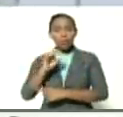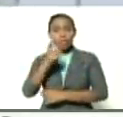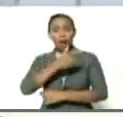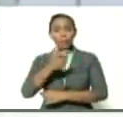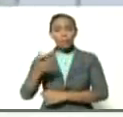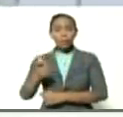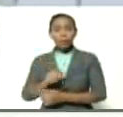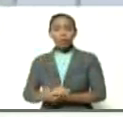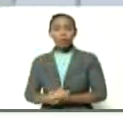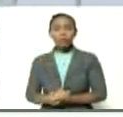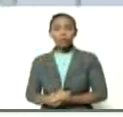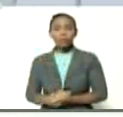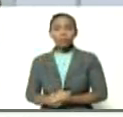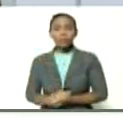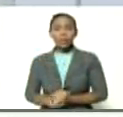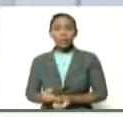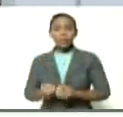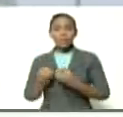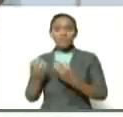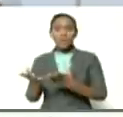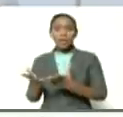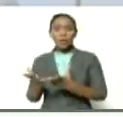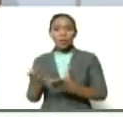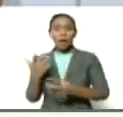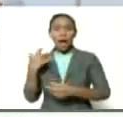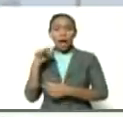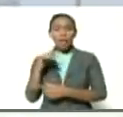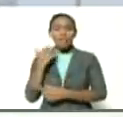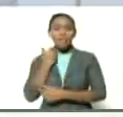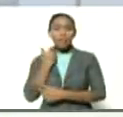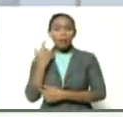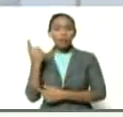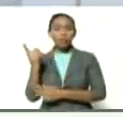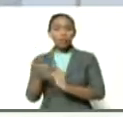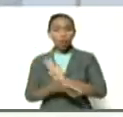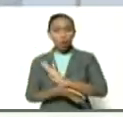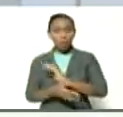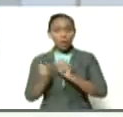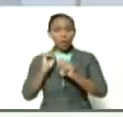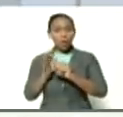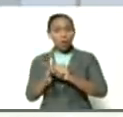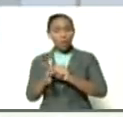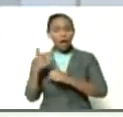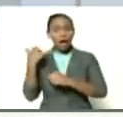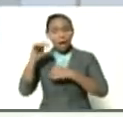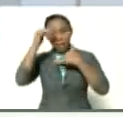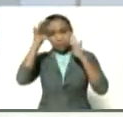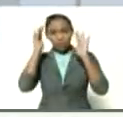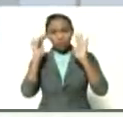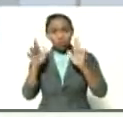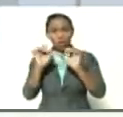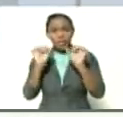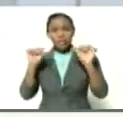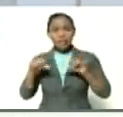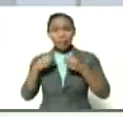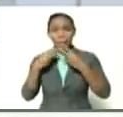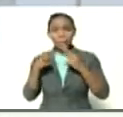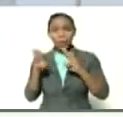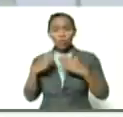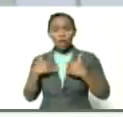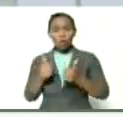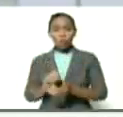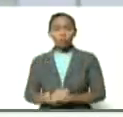personas contagiadas, portadoras, enfermas del COVID-19 son atendidas en el sistema público de